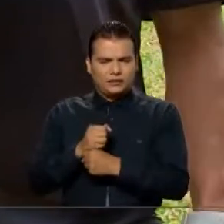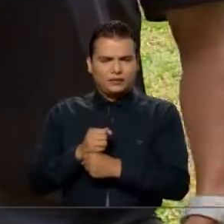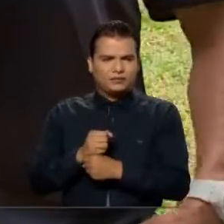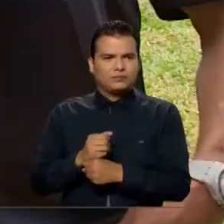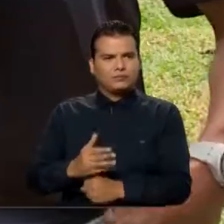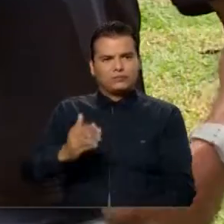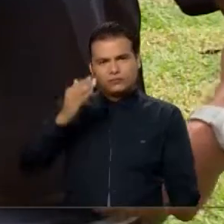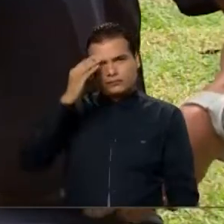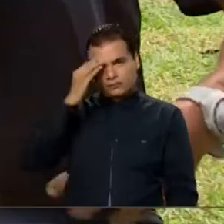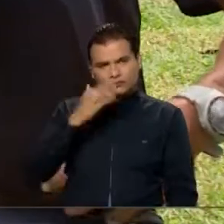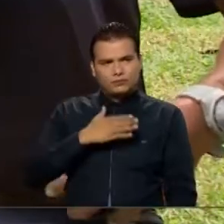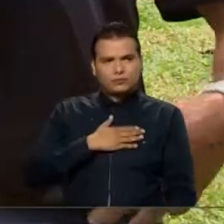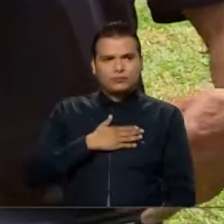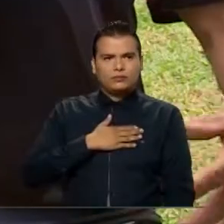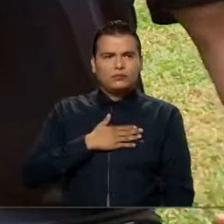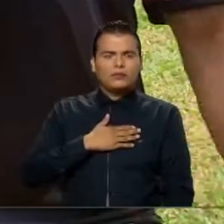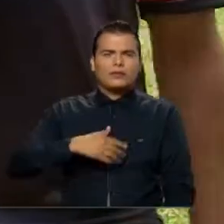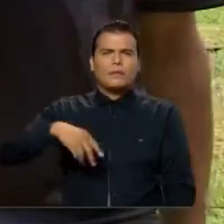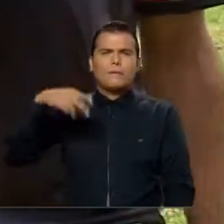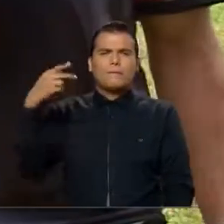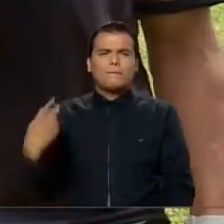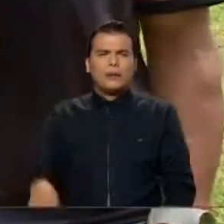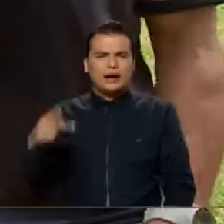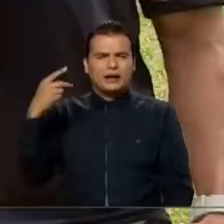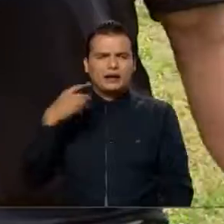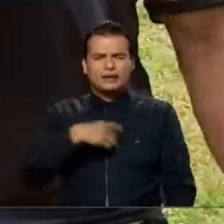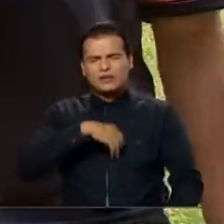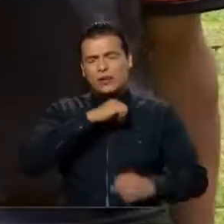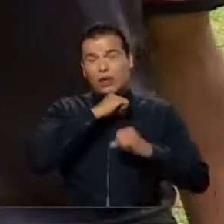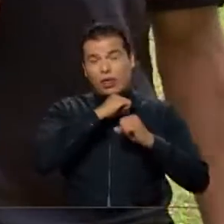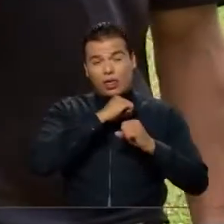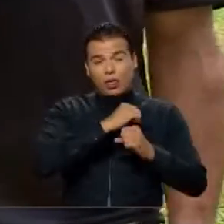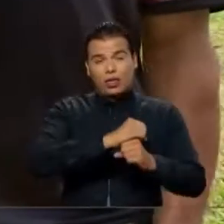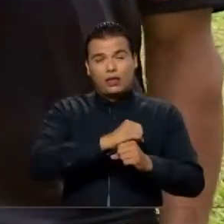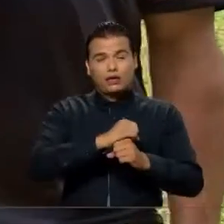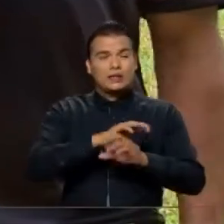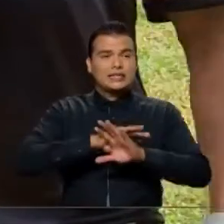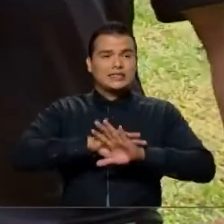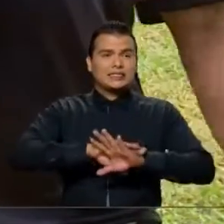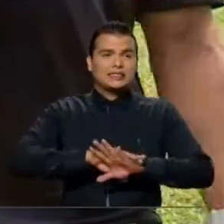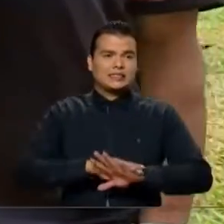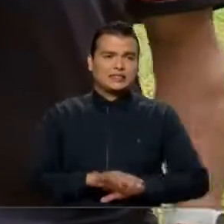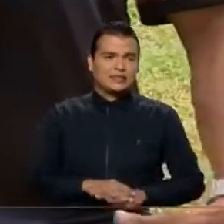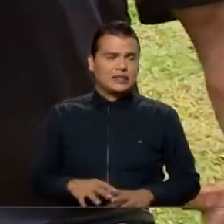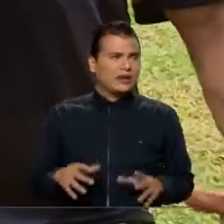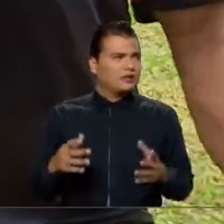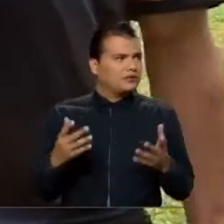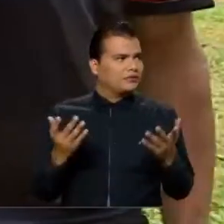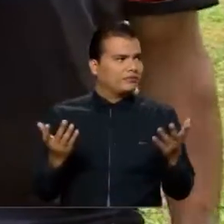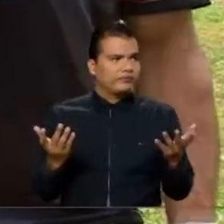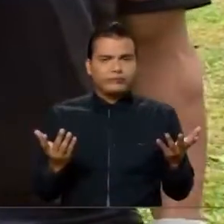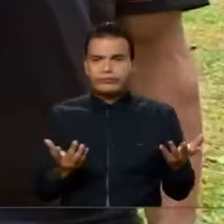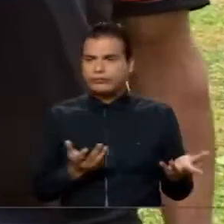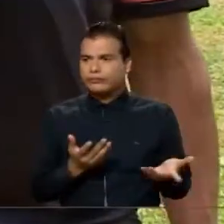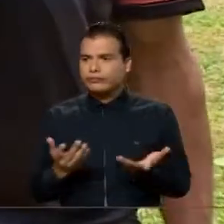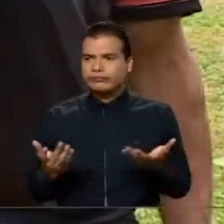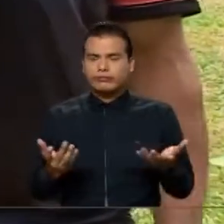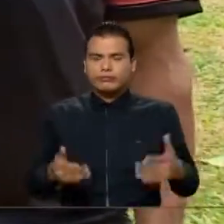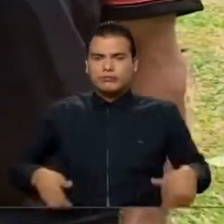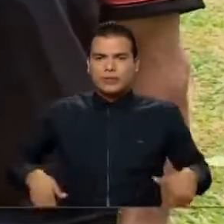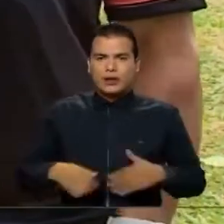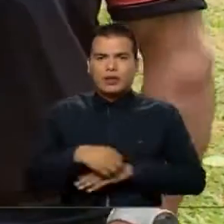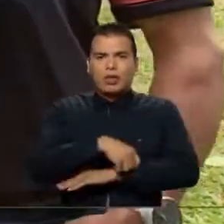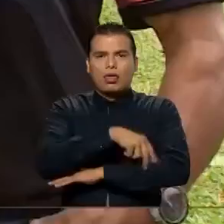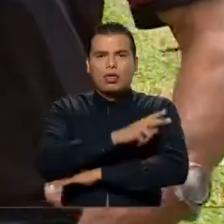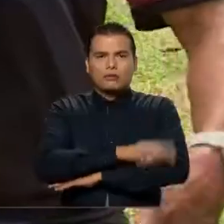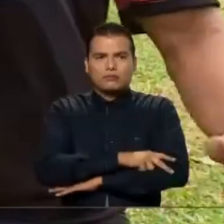después de una situación de consumo de días, pues me vi en la calle tirado en la acera. Claro, he